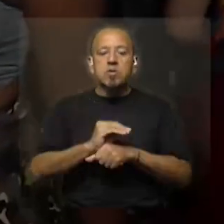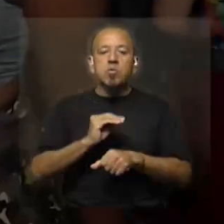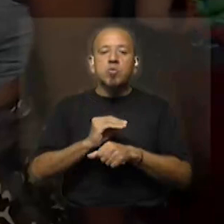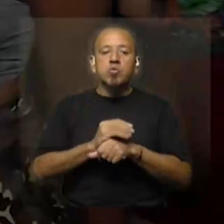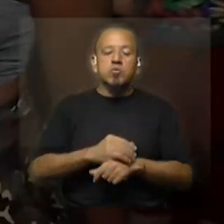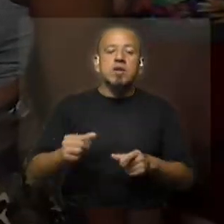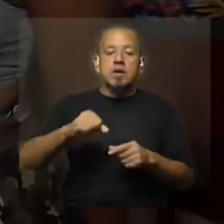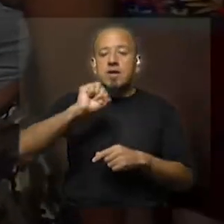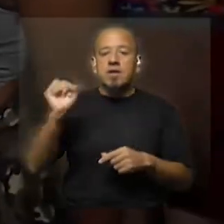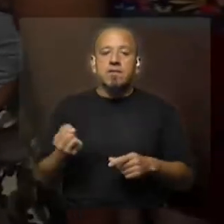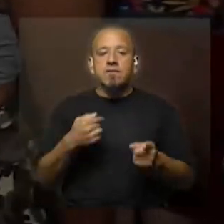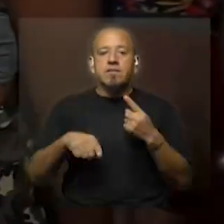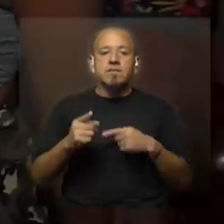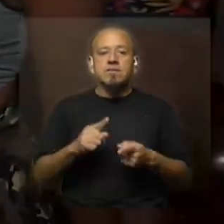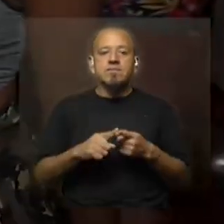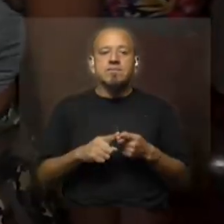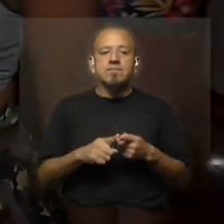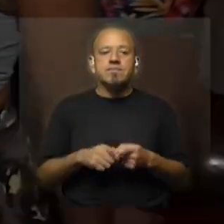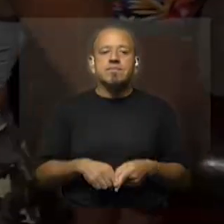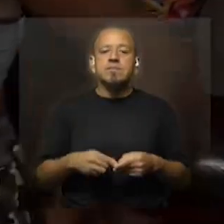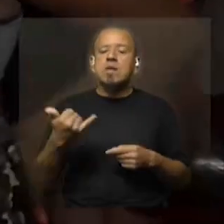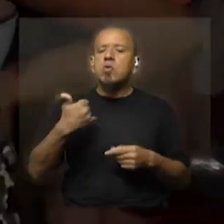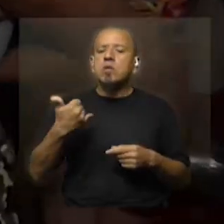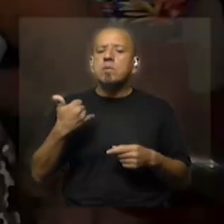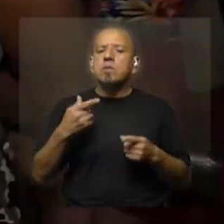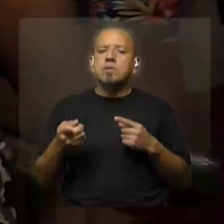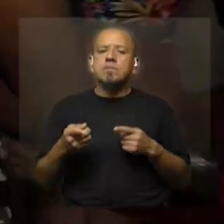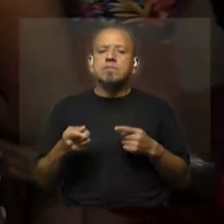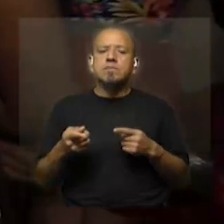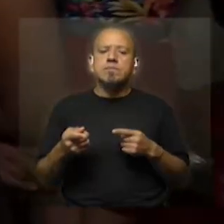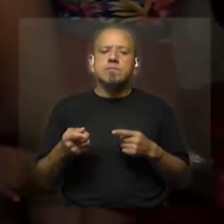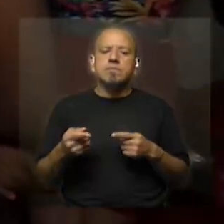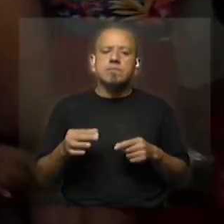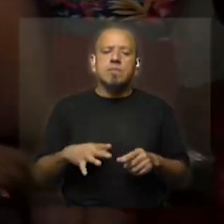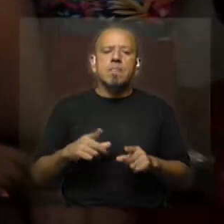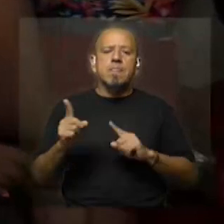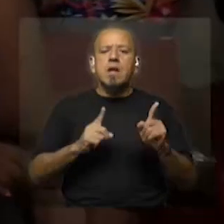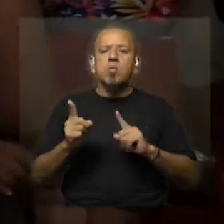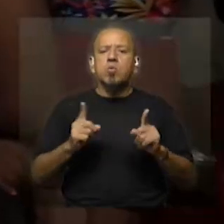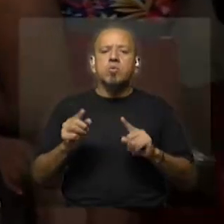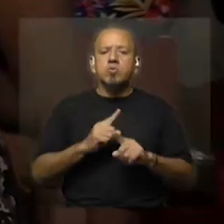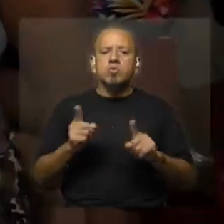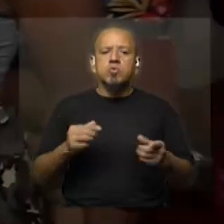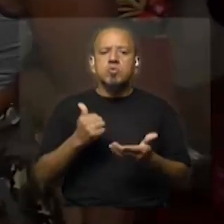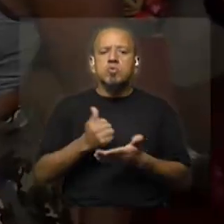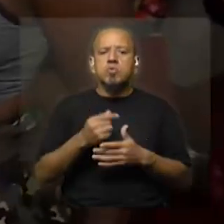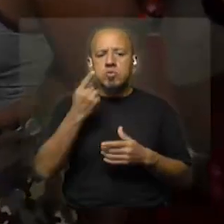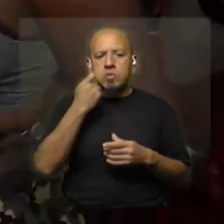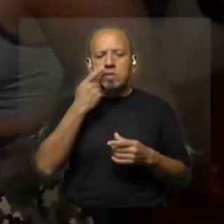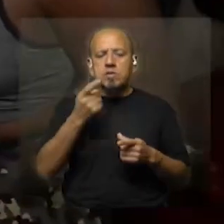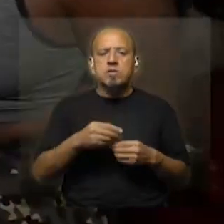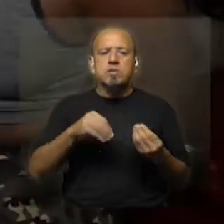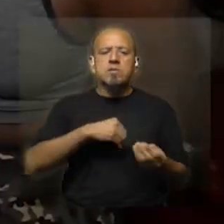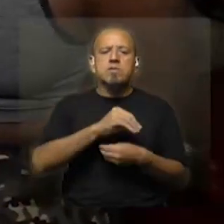esté sucediendo. Afro, milongón y candombe. Y contame un poco, Manu, ¿quién es? Porque recién decías, algunos no están, bueno, tu padre sí, ¿quiénes más de la